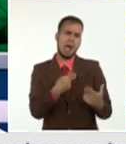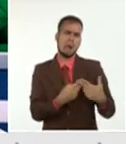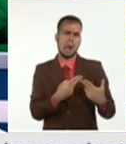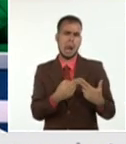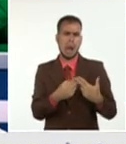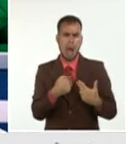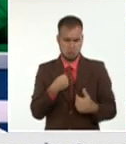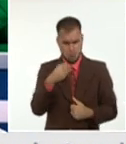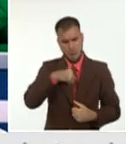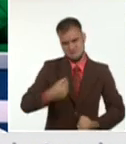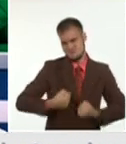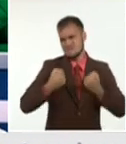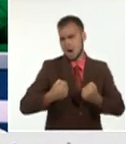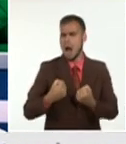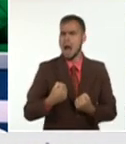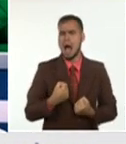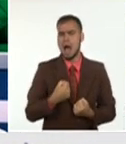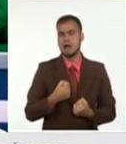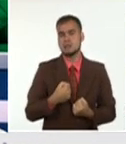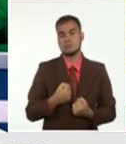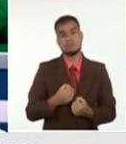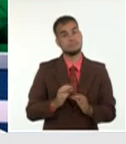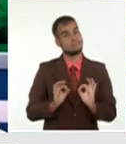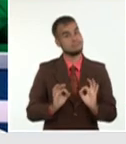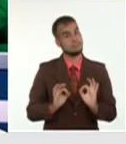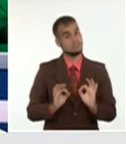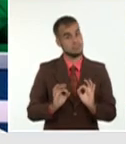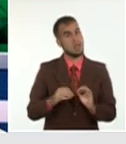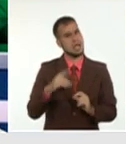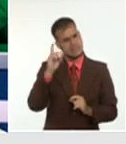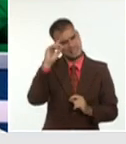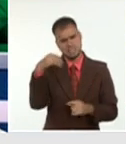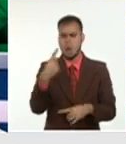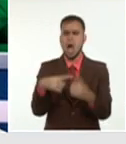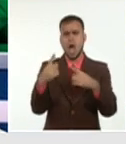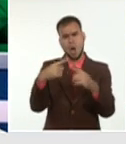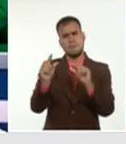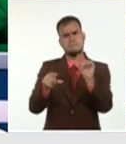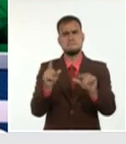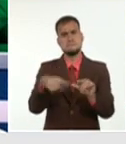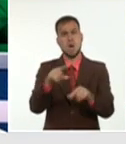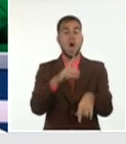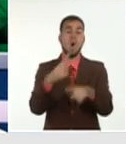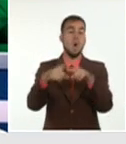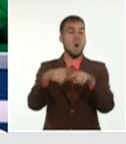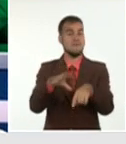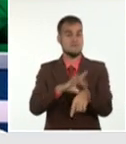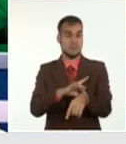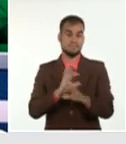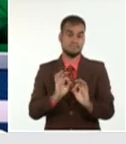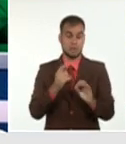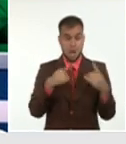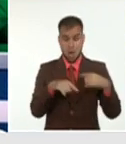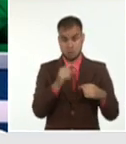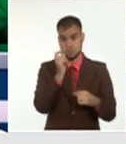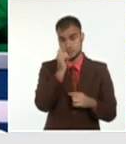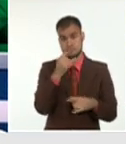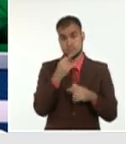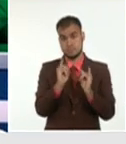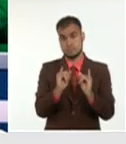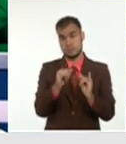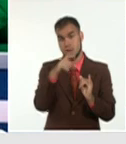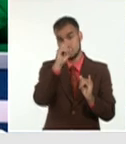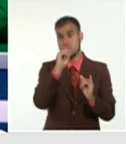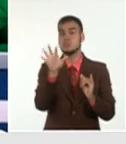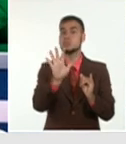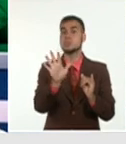alguna manera. Es verdad que algunos con comorbilidades, pero algunos, como el paciente de 55 años de edad